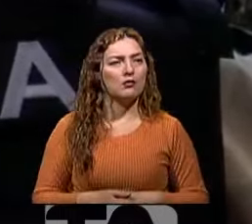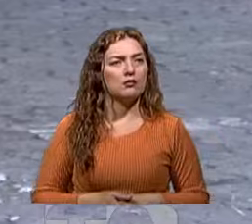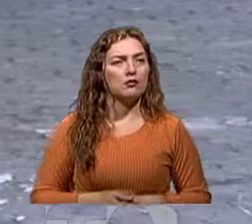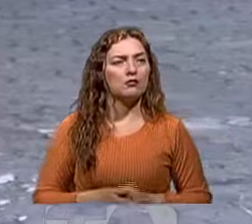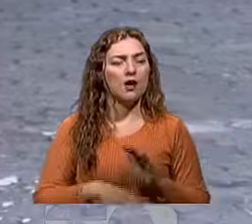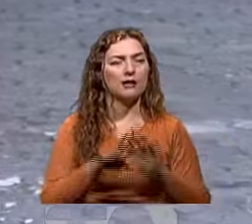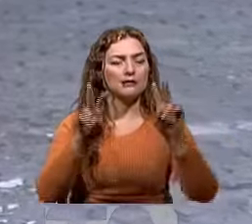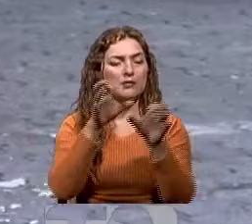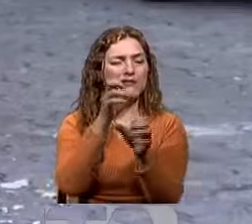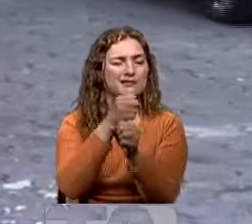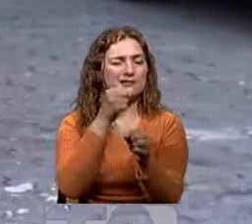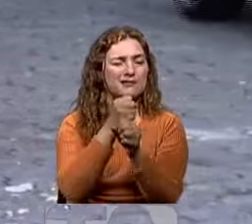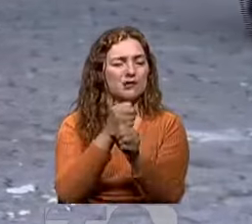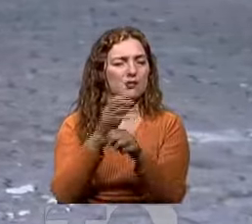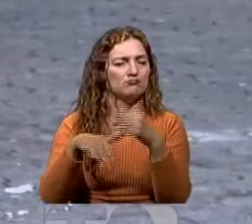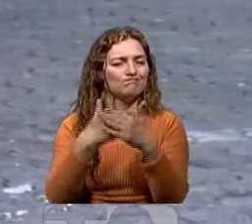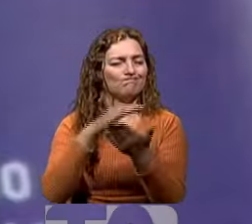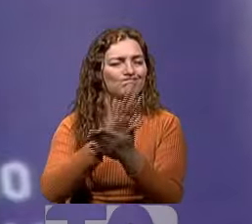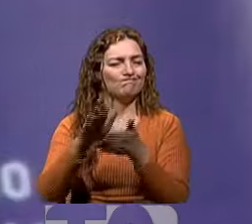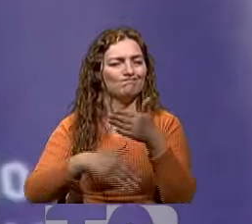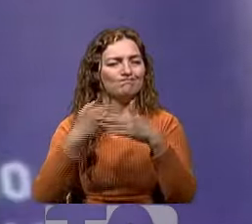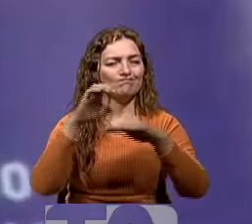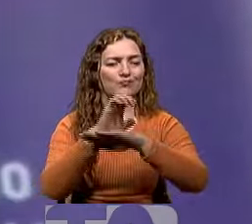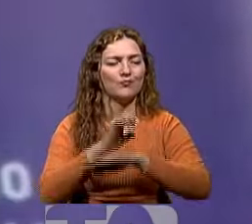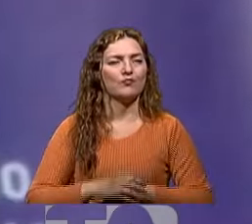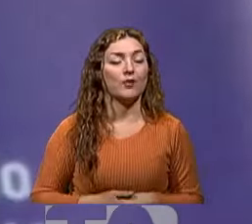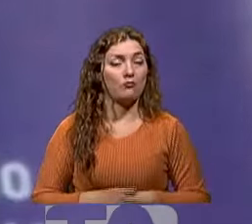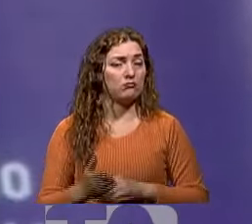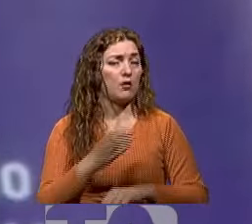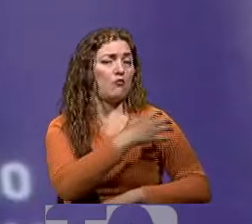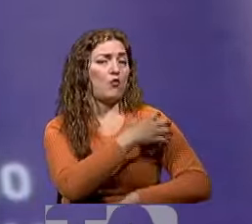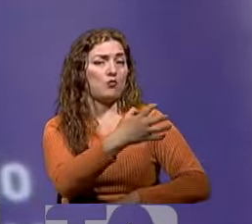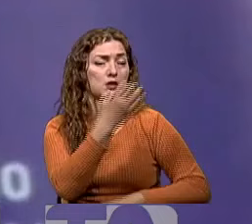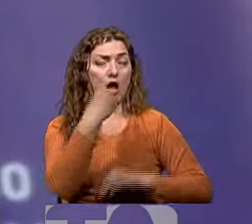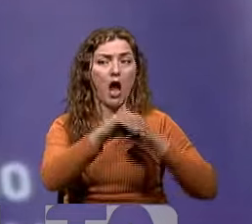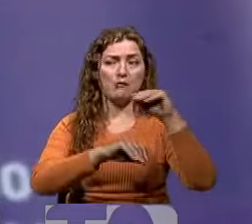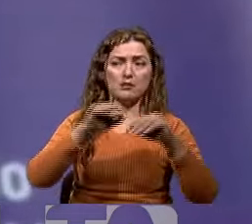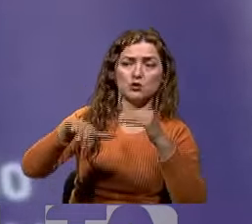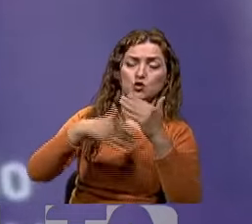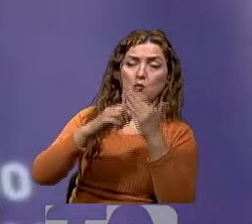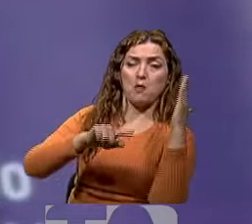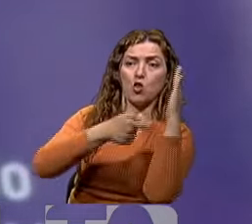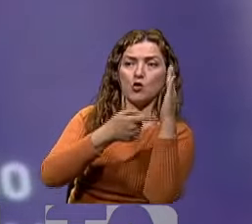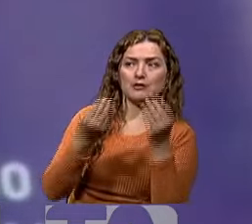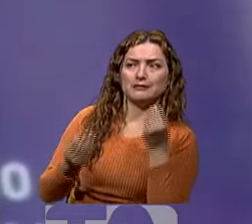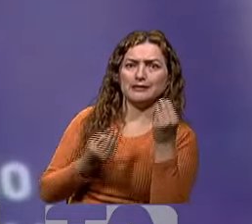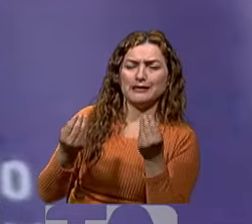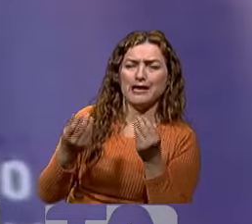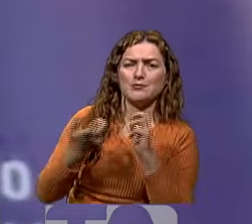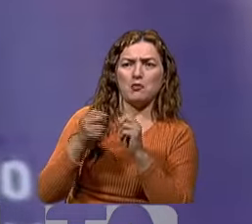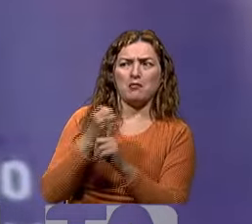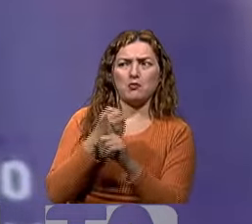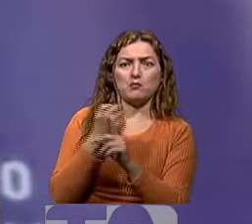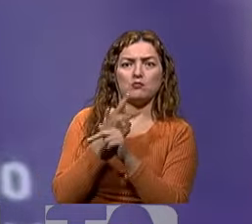de seguridad de los planteles educativos del país. Estamos fortaleciendo la socialización de protocolos y rutas de